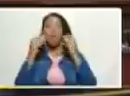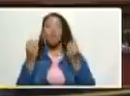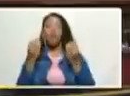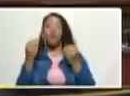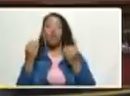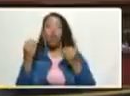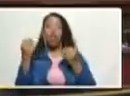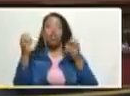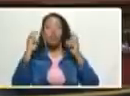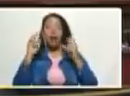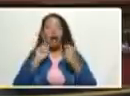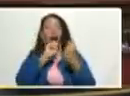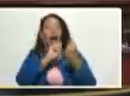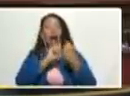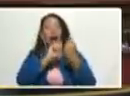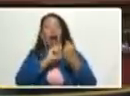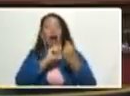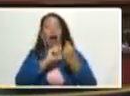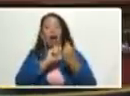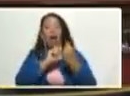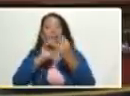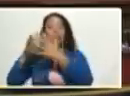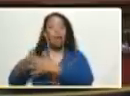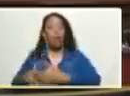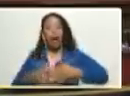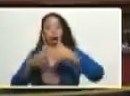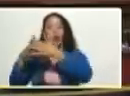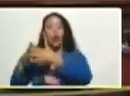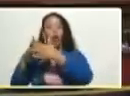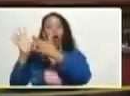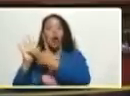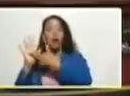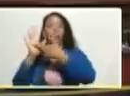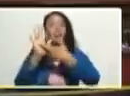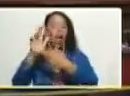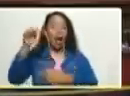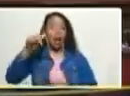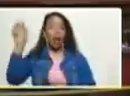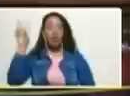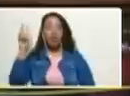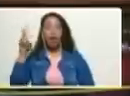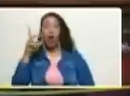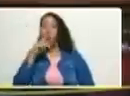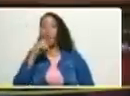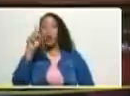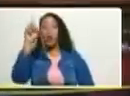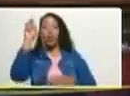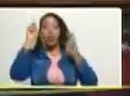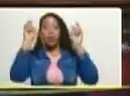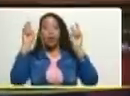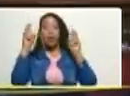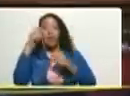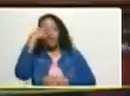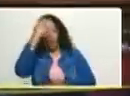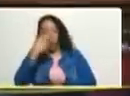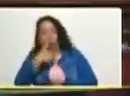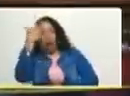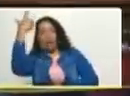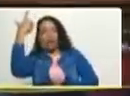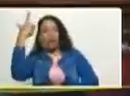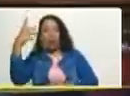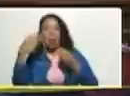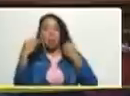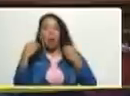autocrítica y todo eso, pero el imperio estadounidense y sus representantes en Venezuela no tienen un ápice de vergüenza para